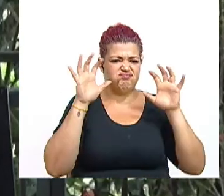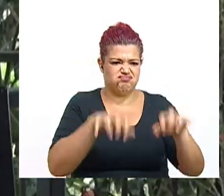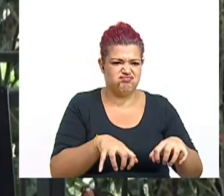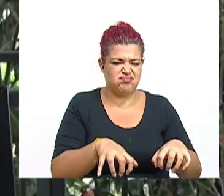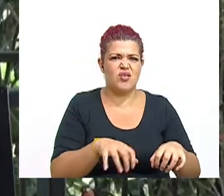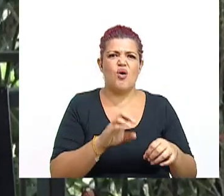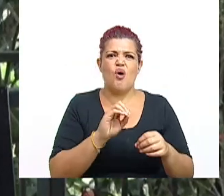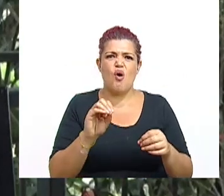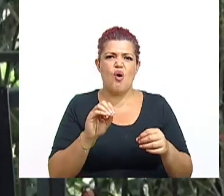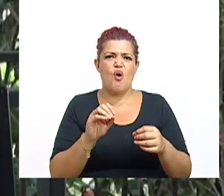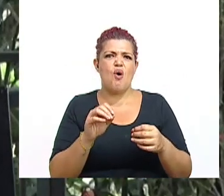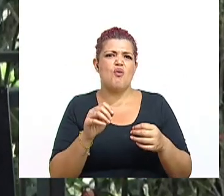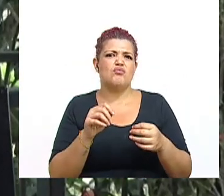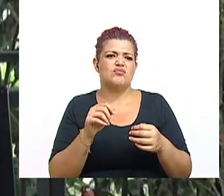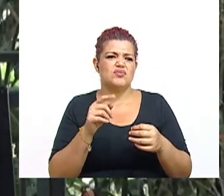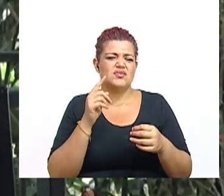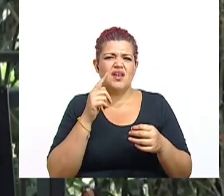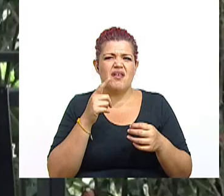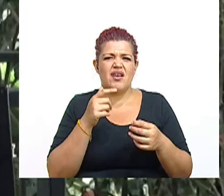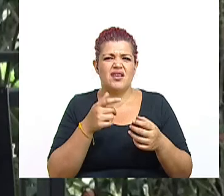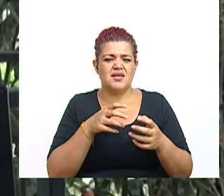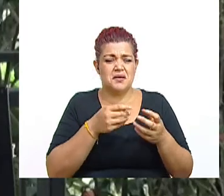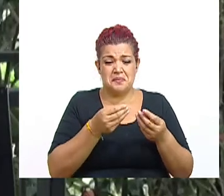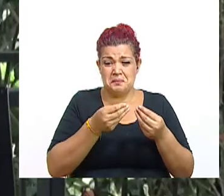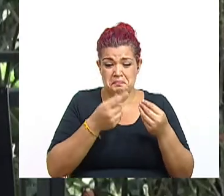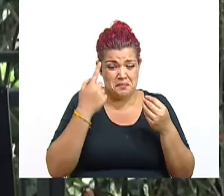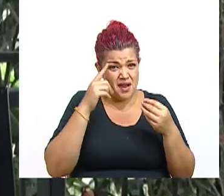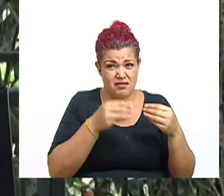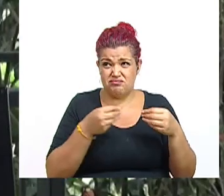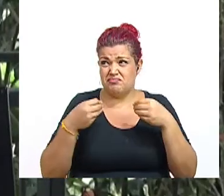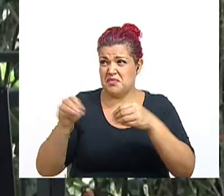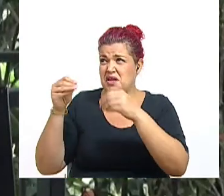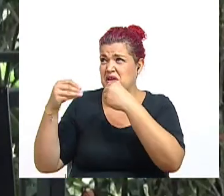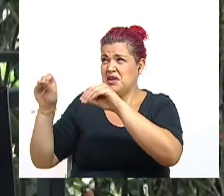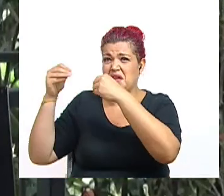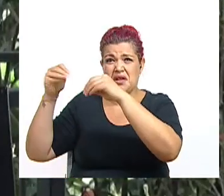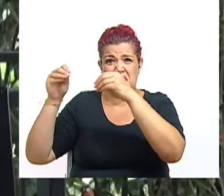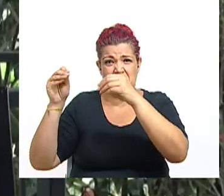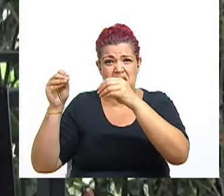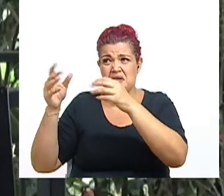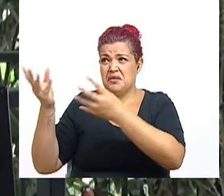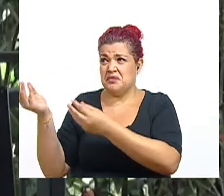o productos con productos de exportación en vez de